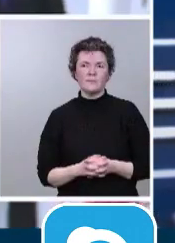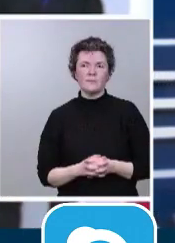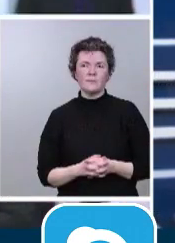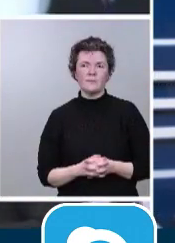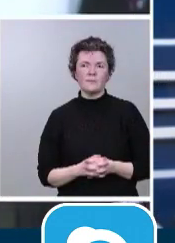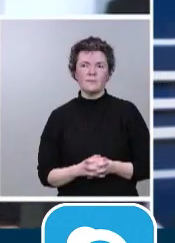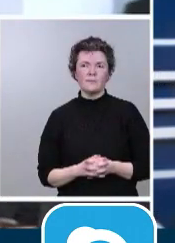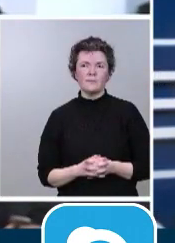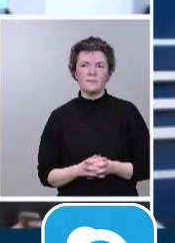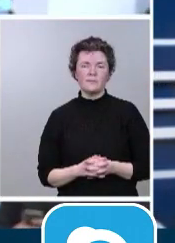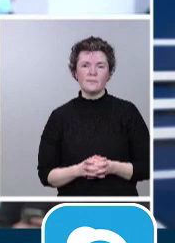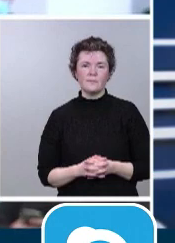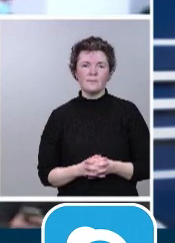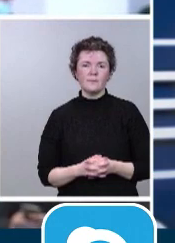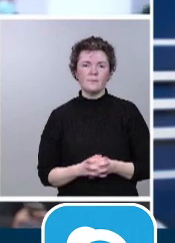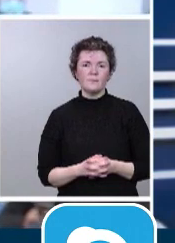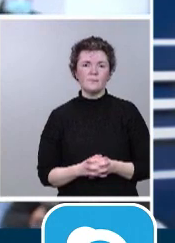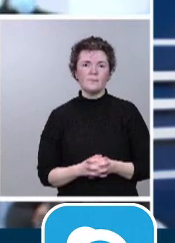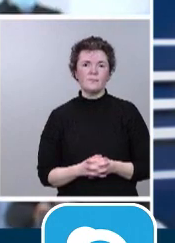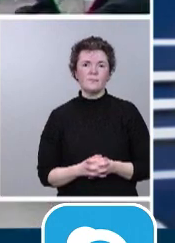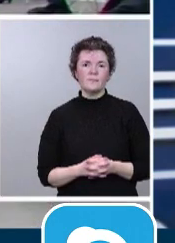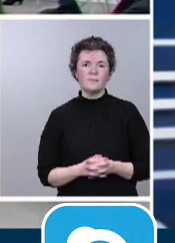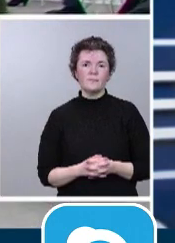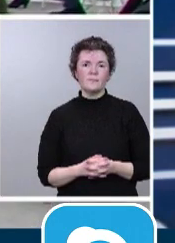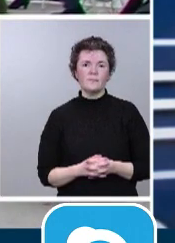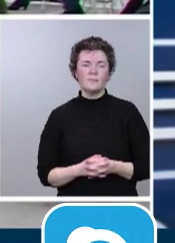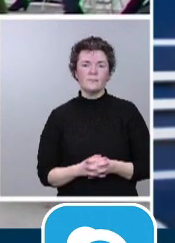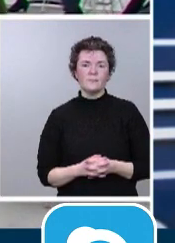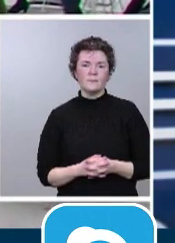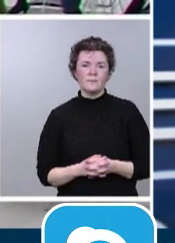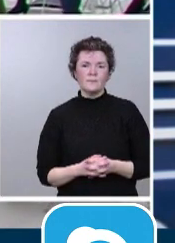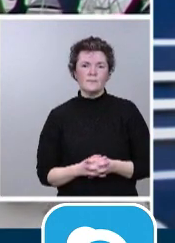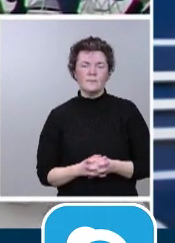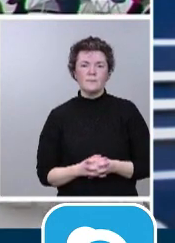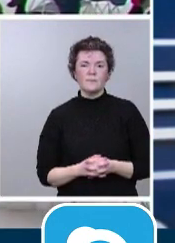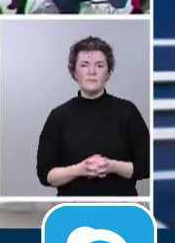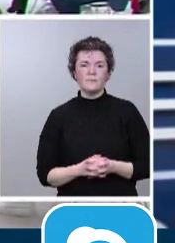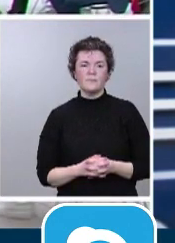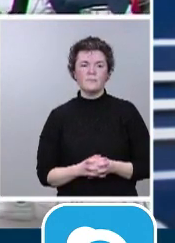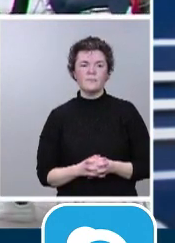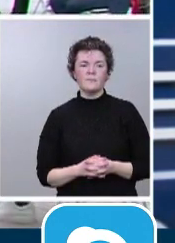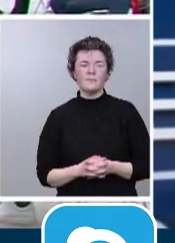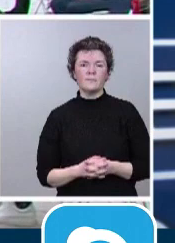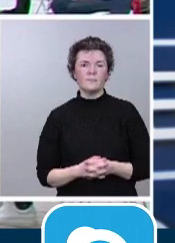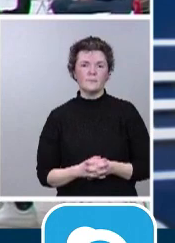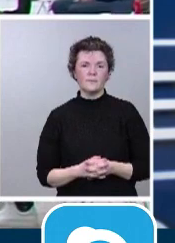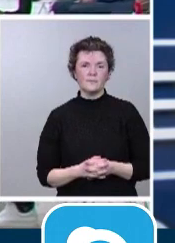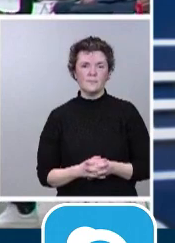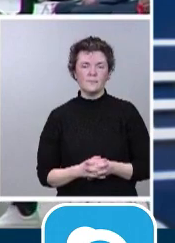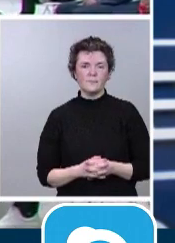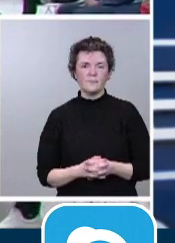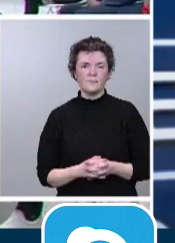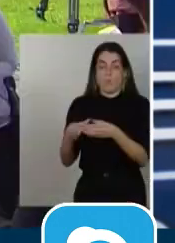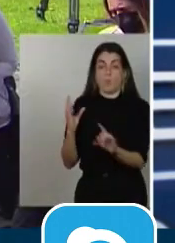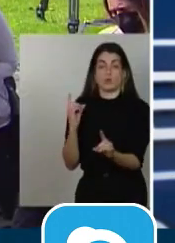una directiva comunitaria, que es una norma que se ha aprobado hace cinco o seis años en la Unión Europea y que el ordenamiento